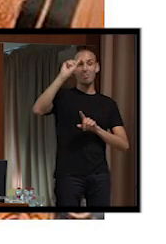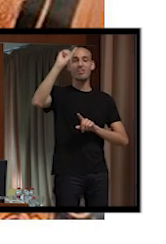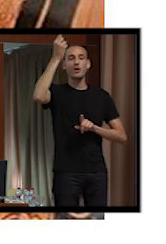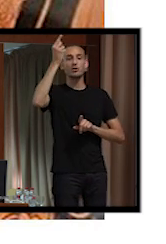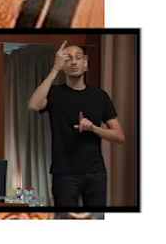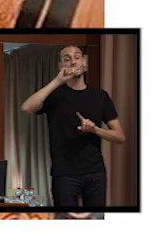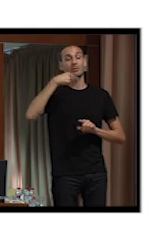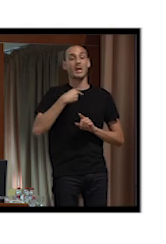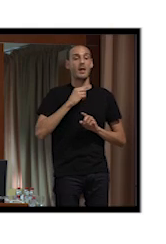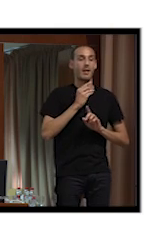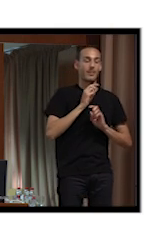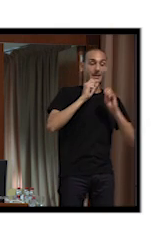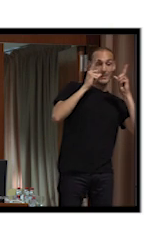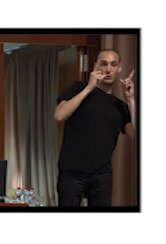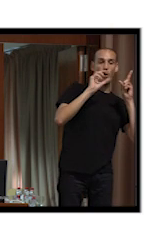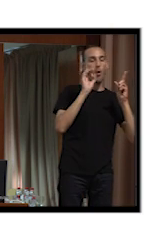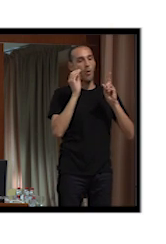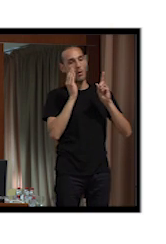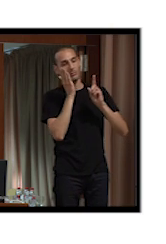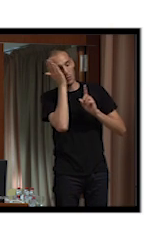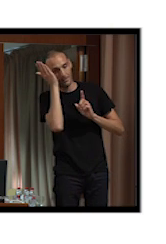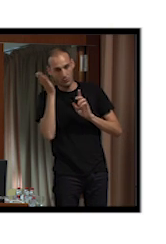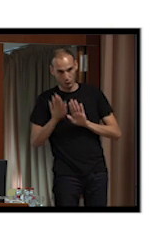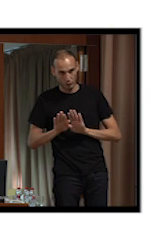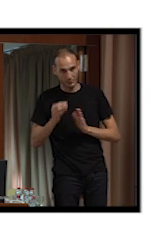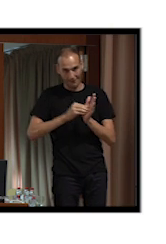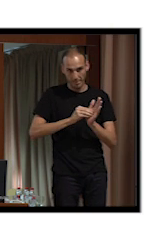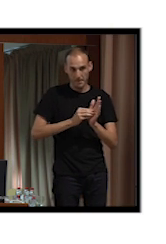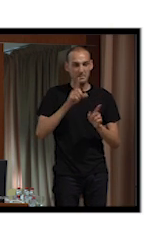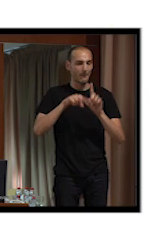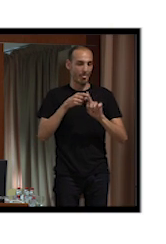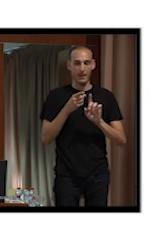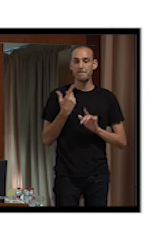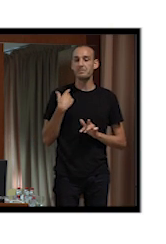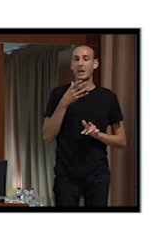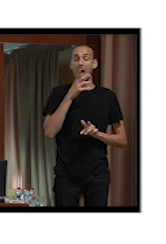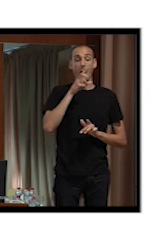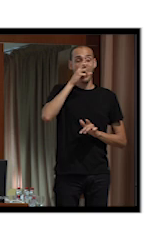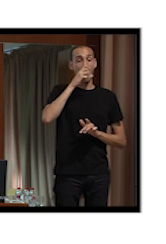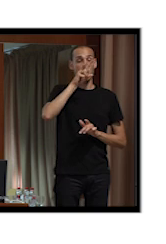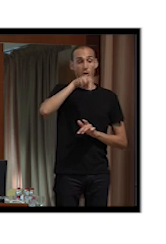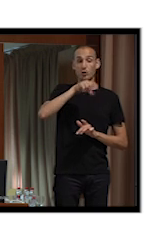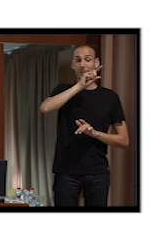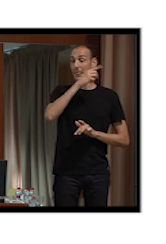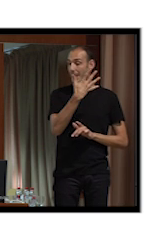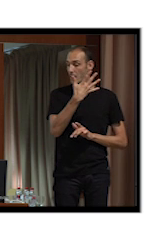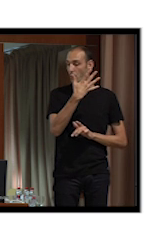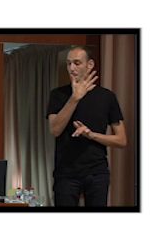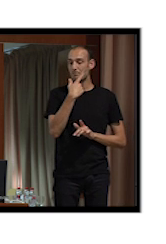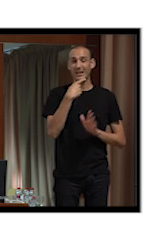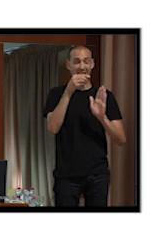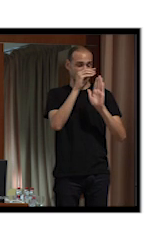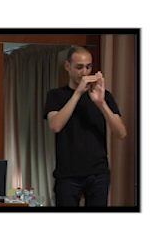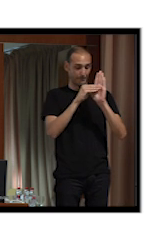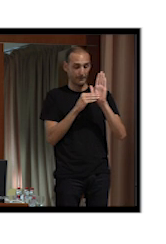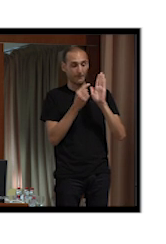Hoy en día la clasificación internacional de trastornos del sueño, la de 2005, considera en su apartado séptimo, dentro de